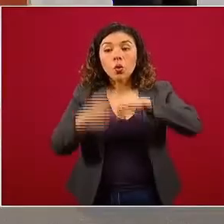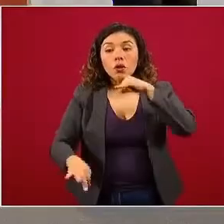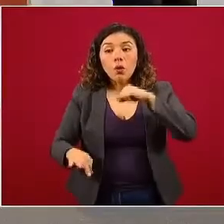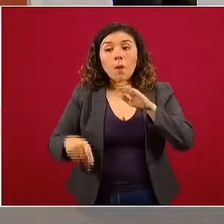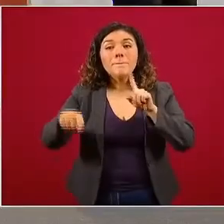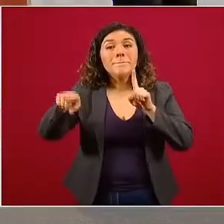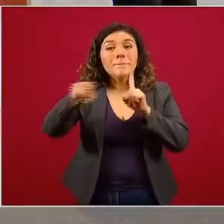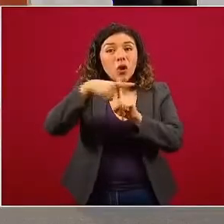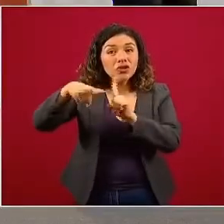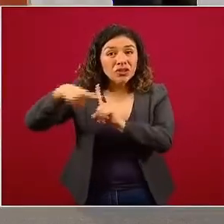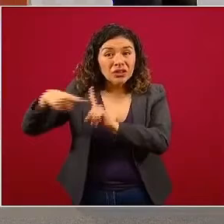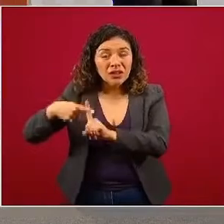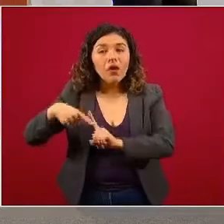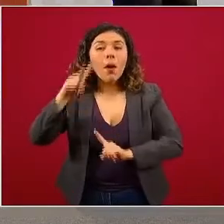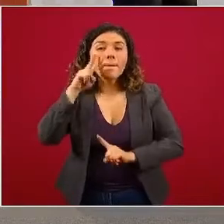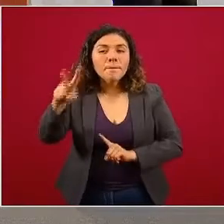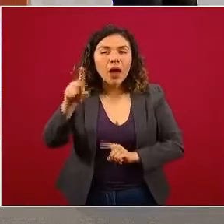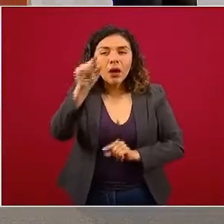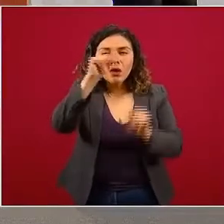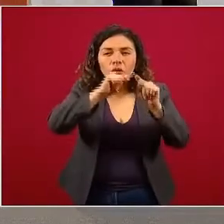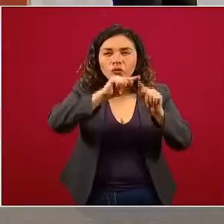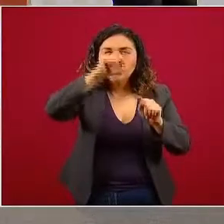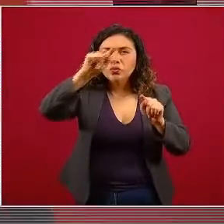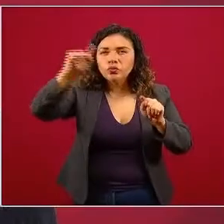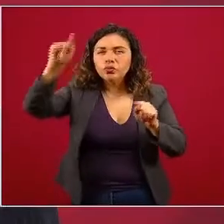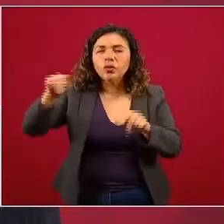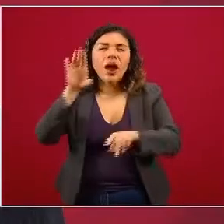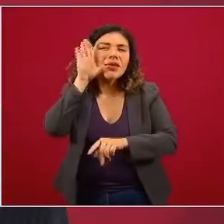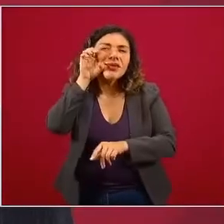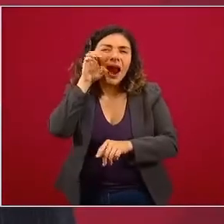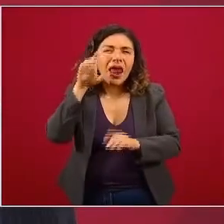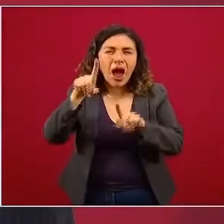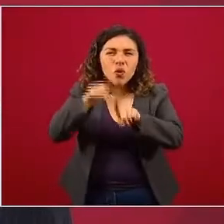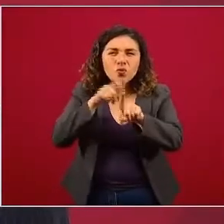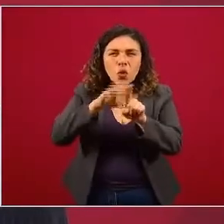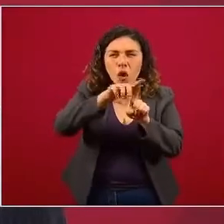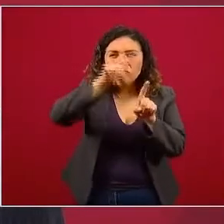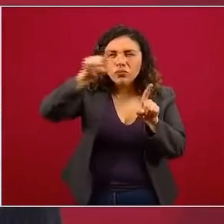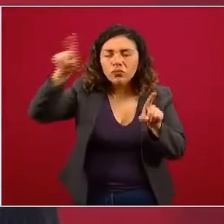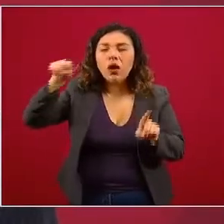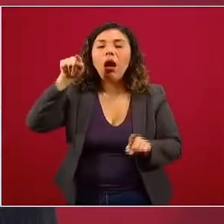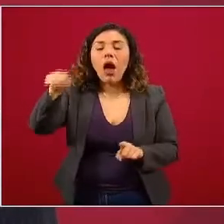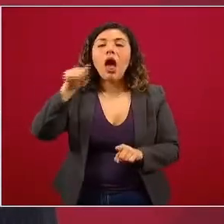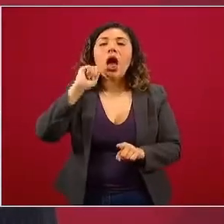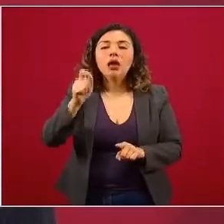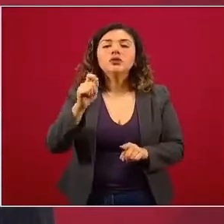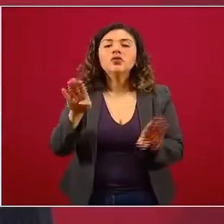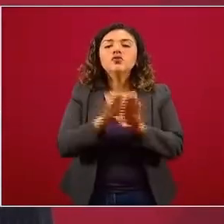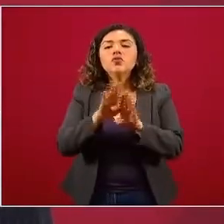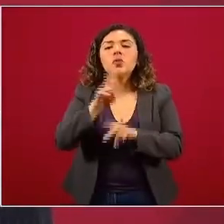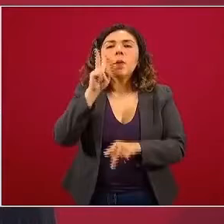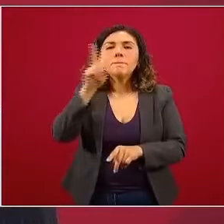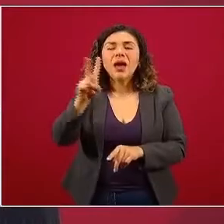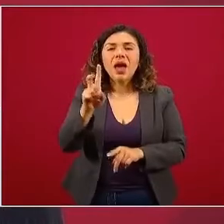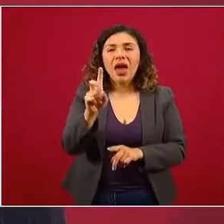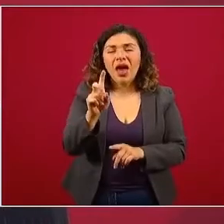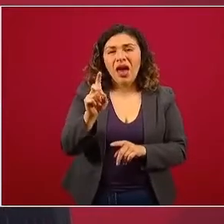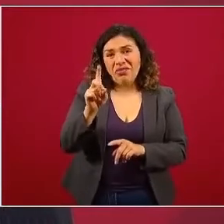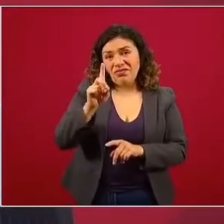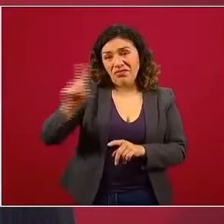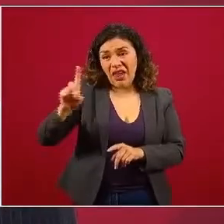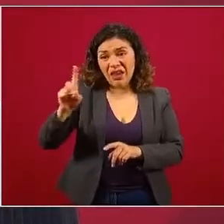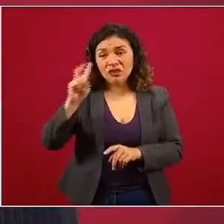porcentaje de positividad se ve en la línea color naranja, de acuerdo al lado derecho de la